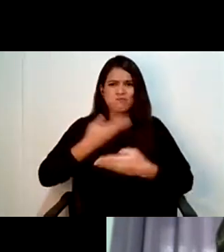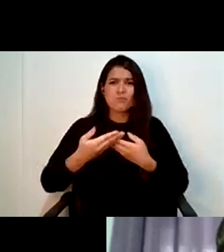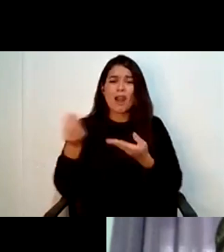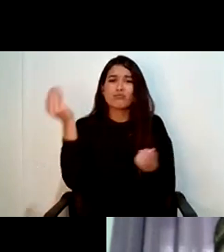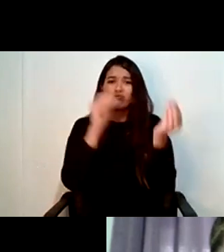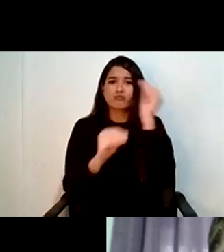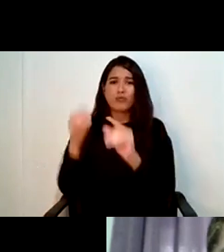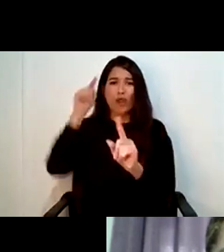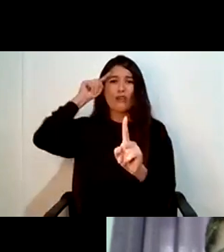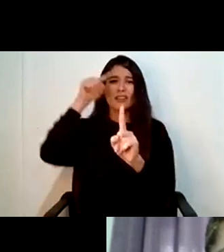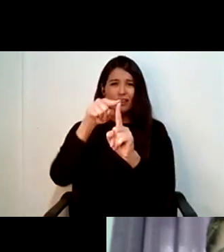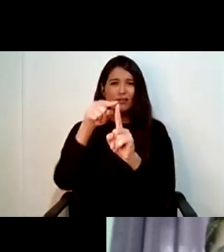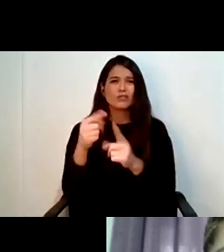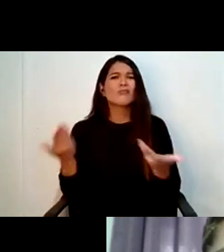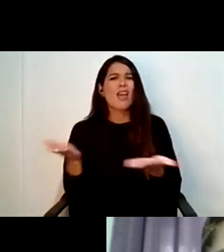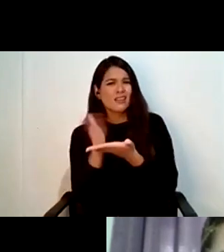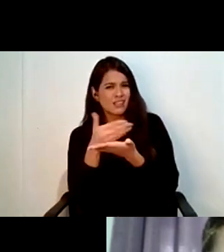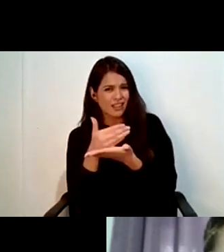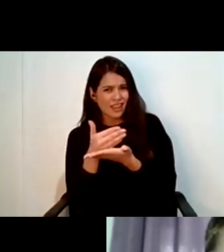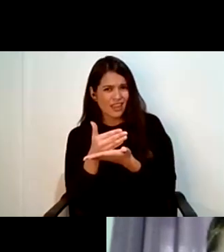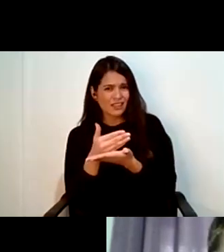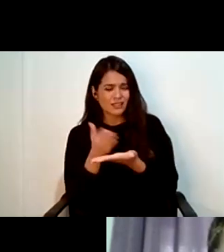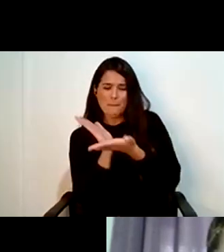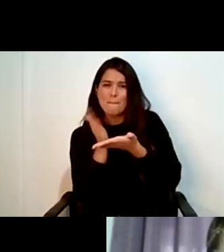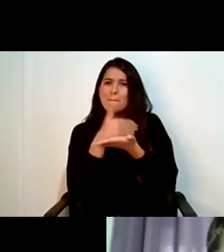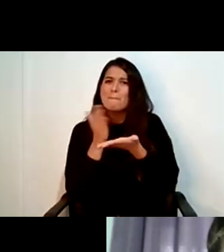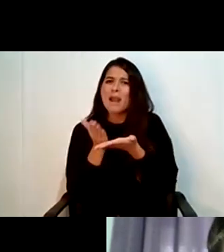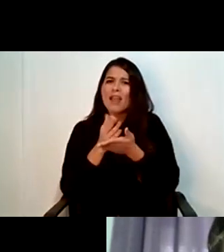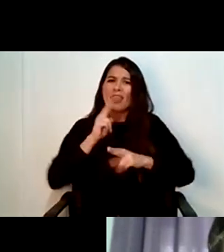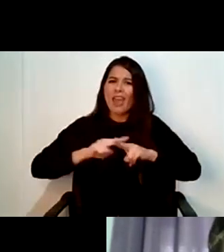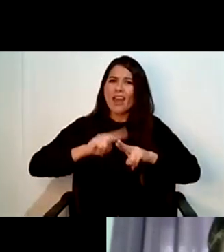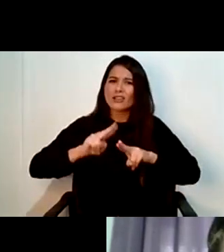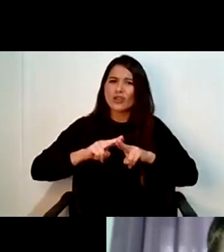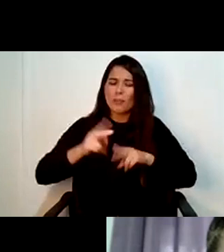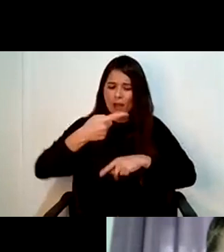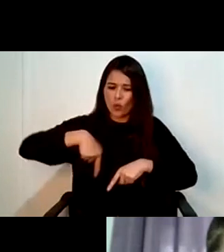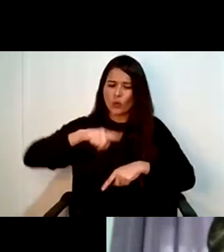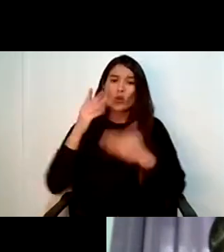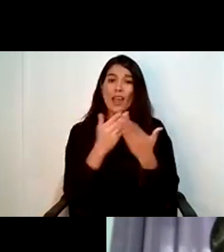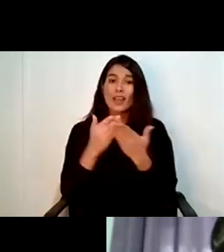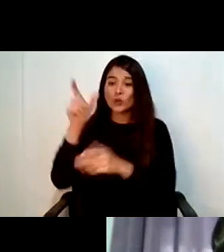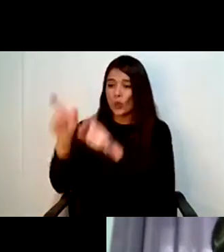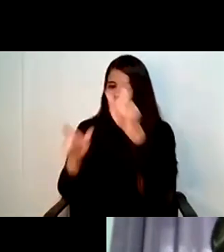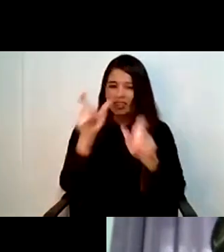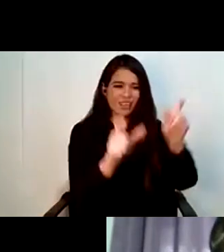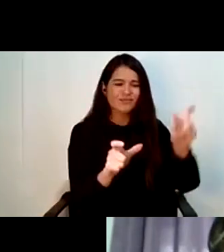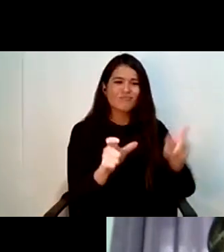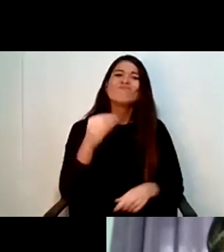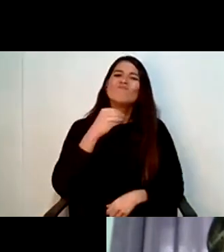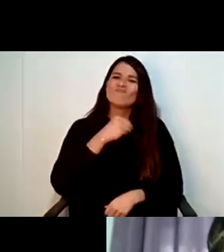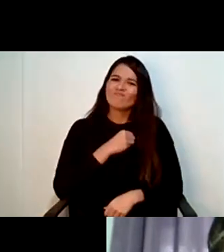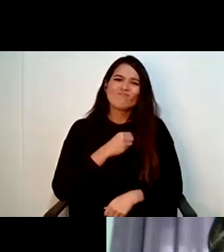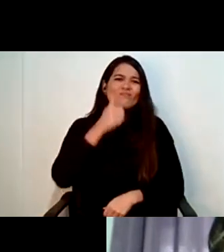objetivos, estrategias y un plan de acción para nuestros y nuestras estudiantes. Lamentablemente, existe una